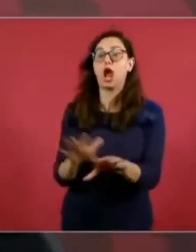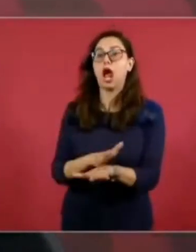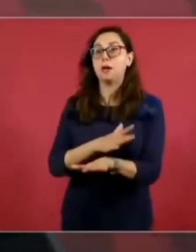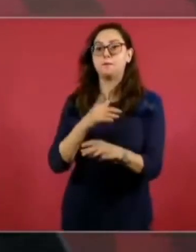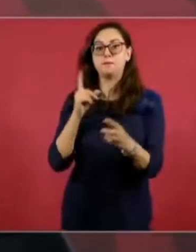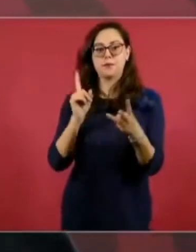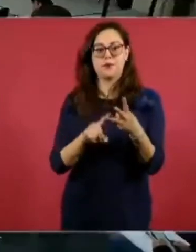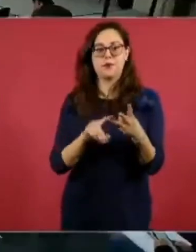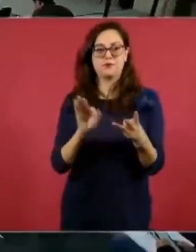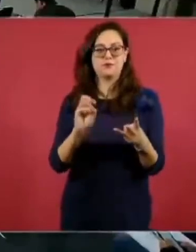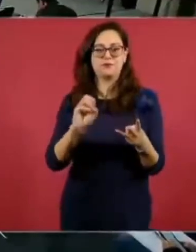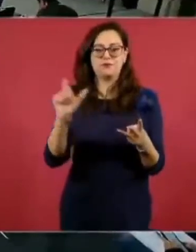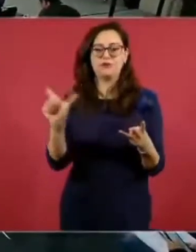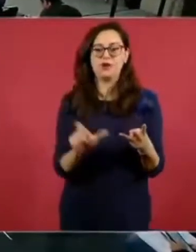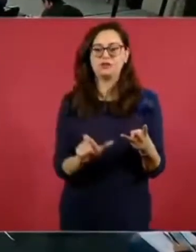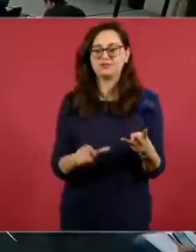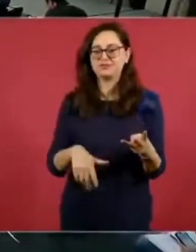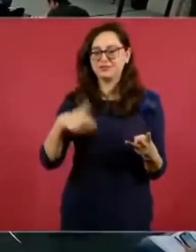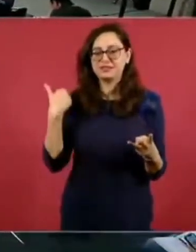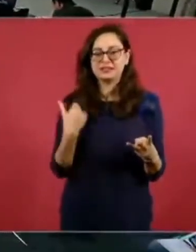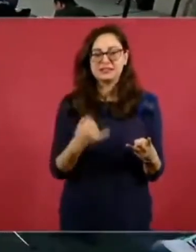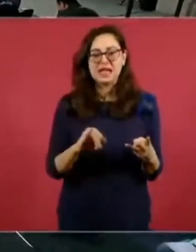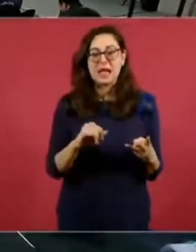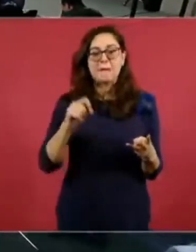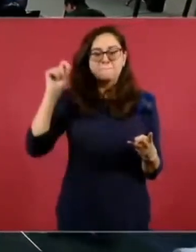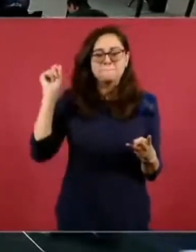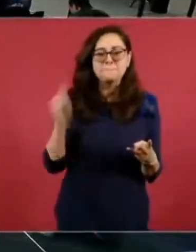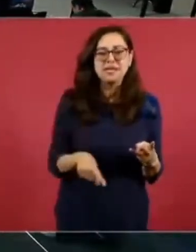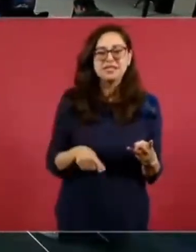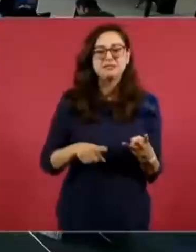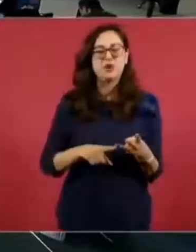con Fox, lo mismo,